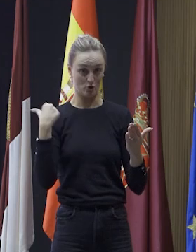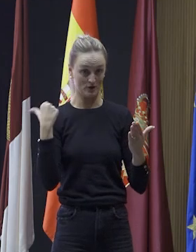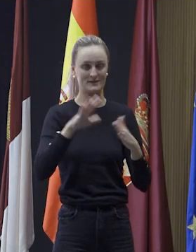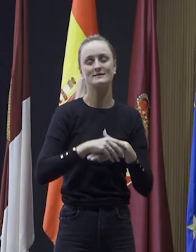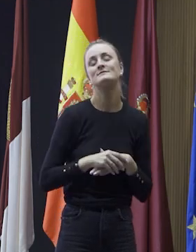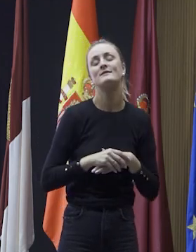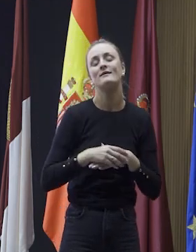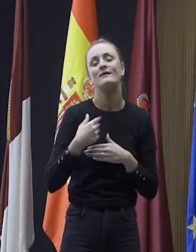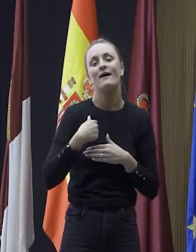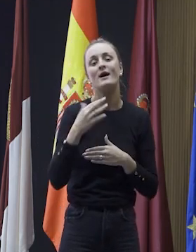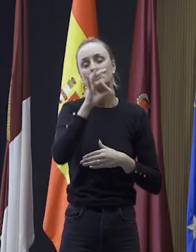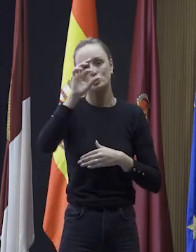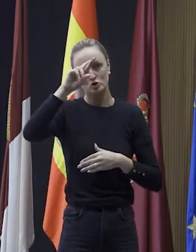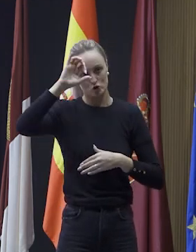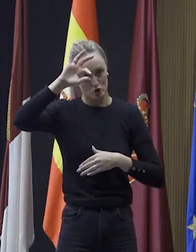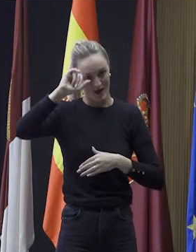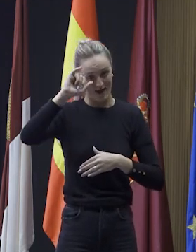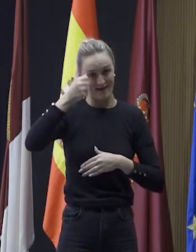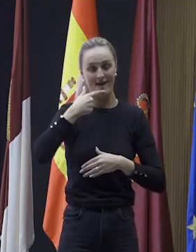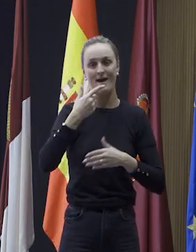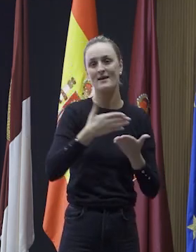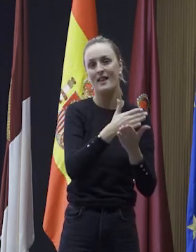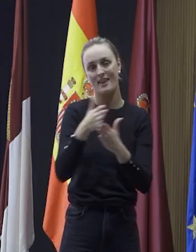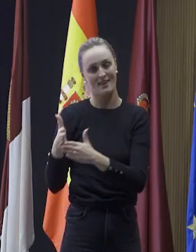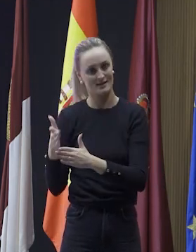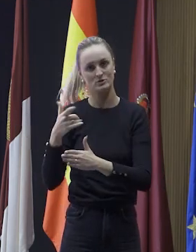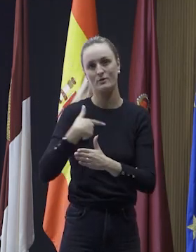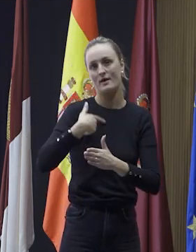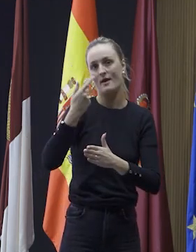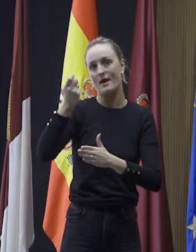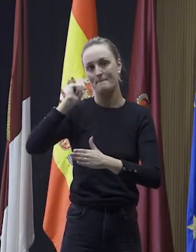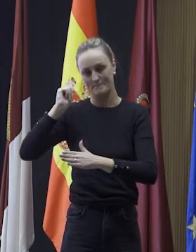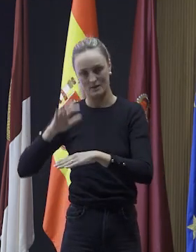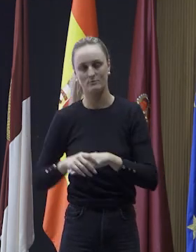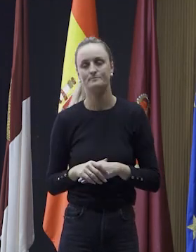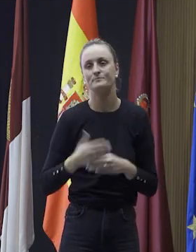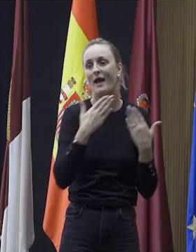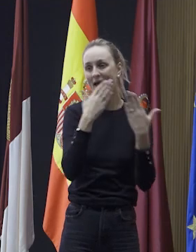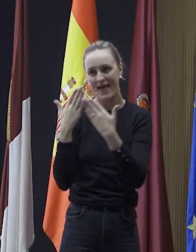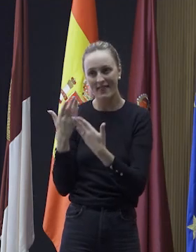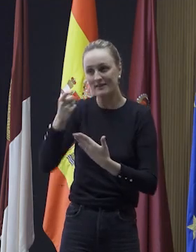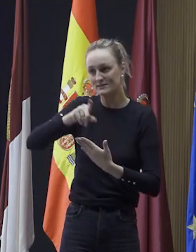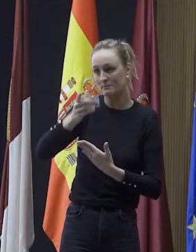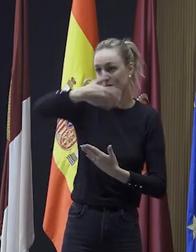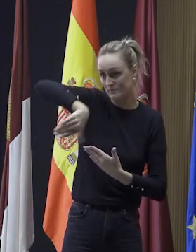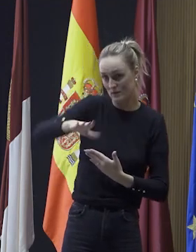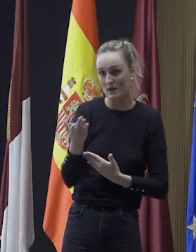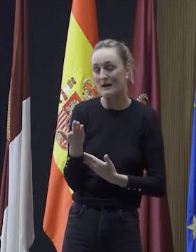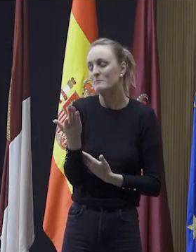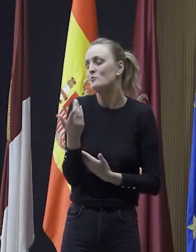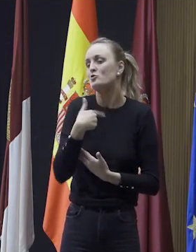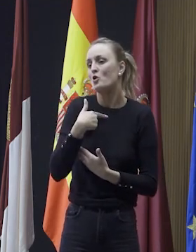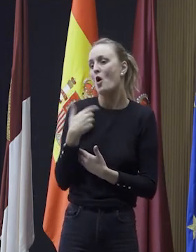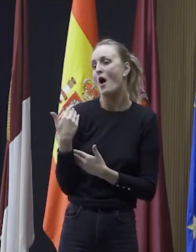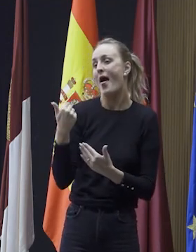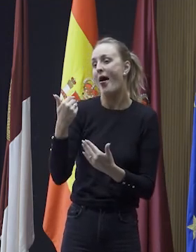conferenciante, a Soraya y al resto de medios, por supuesto. Como no, mil gracias también. Y a todos ustedes, les he saludado al principio,